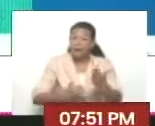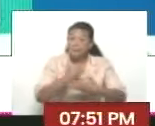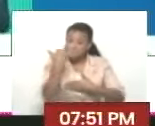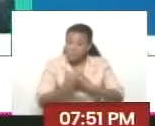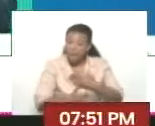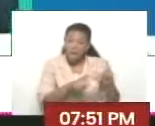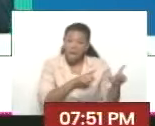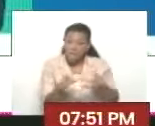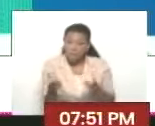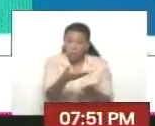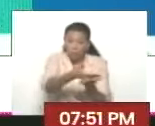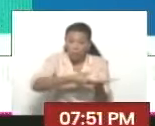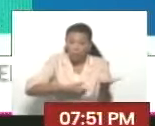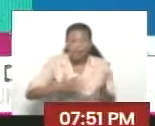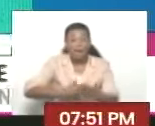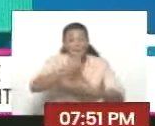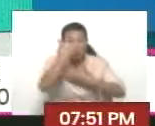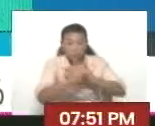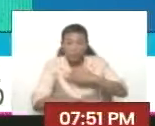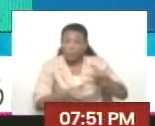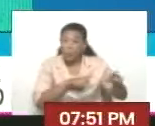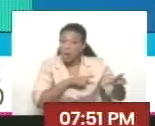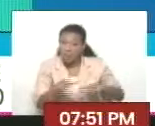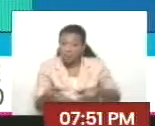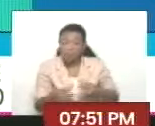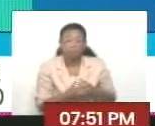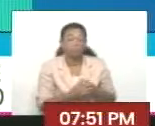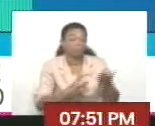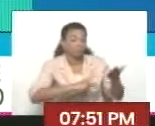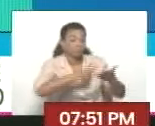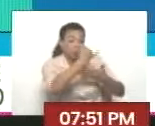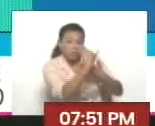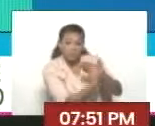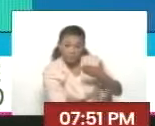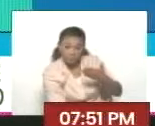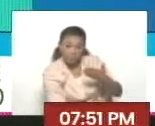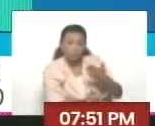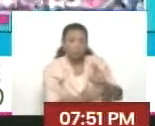programa, tenemos el proyecto, ¿verdad?